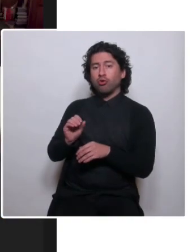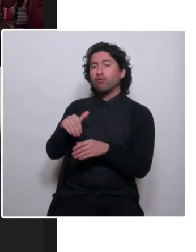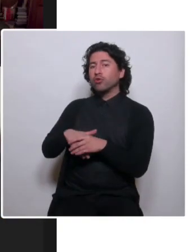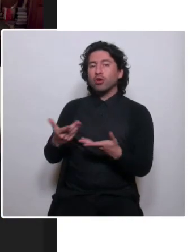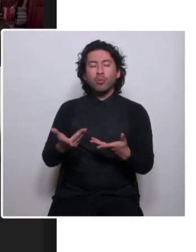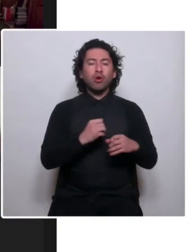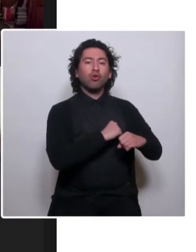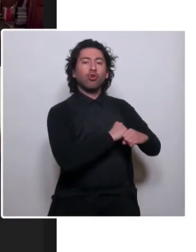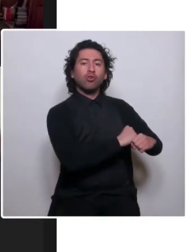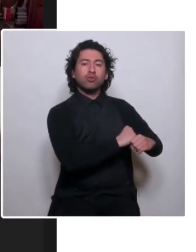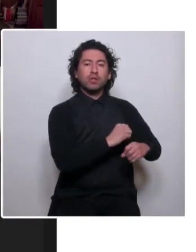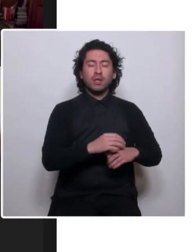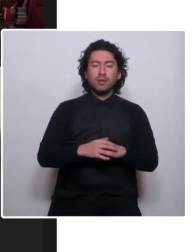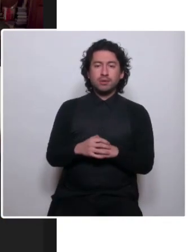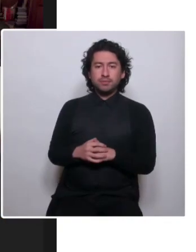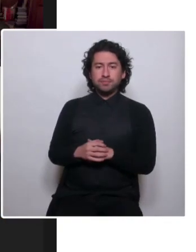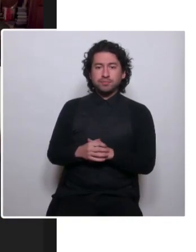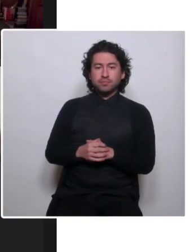secretario.